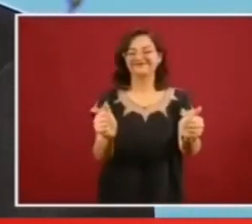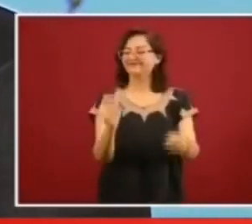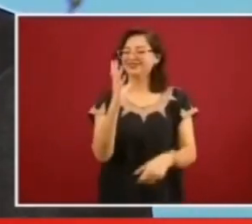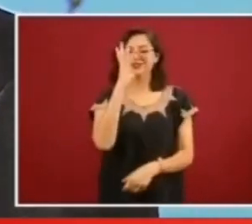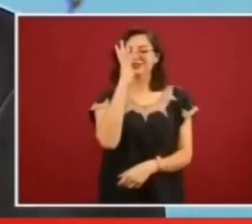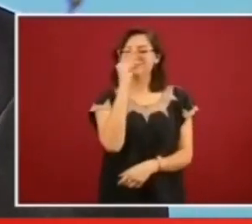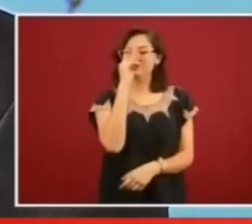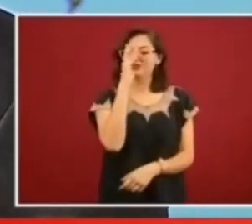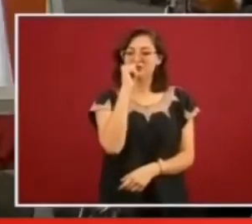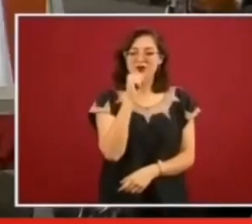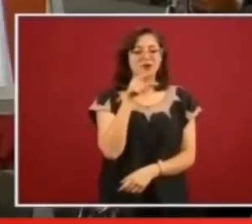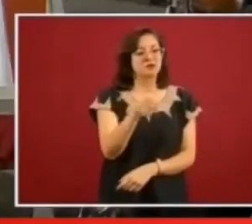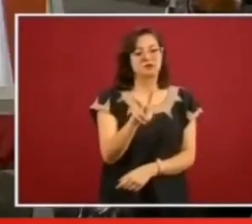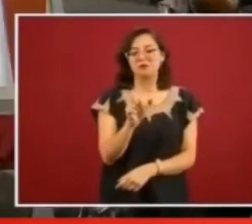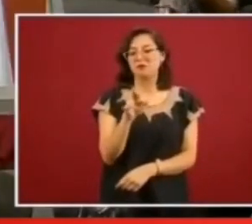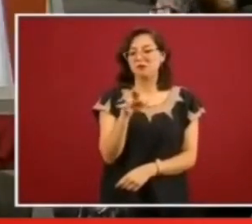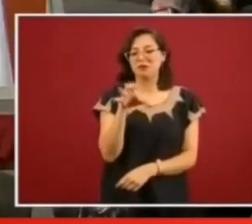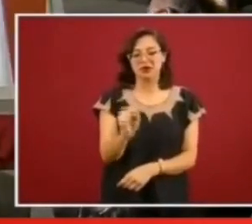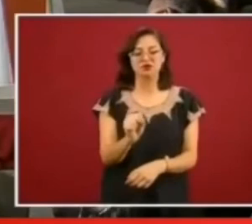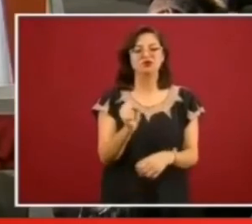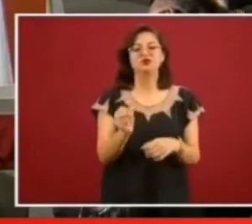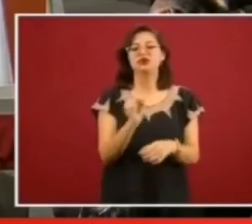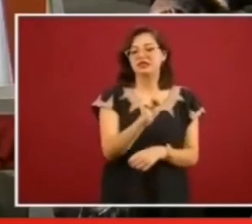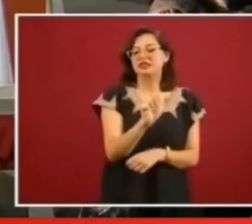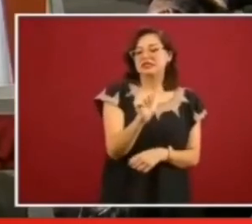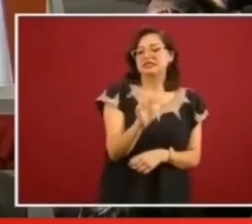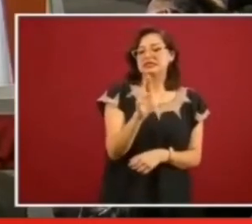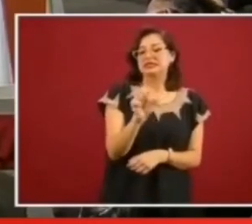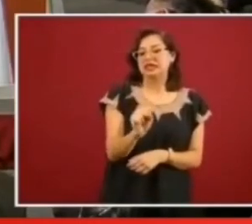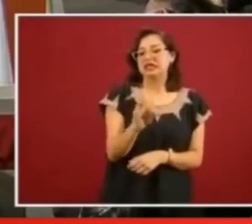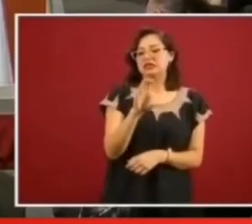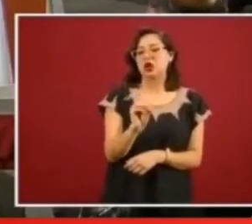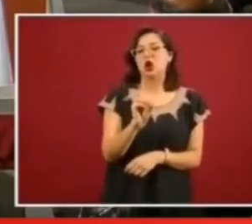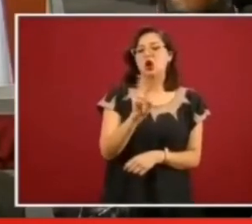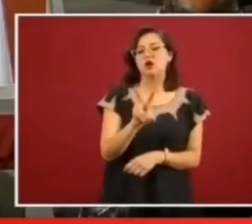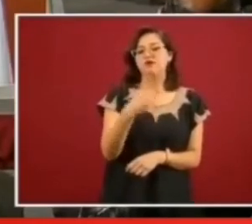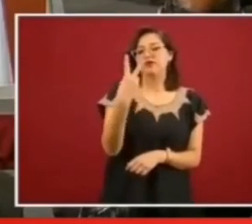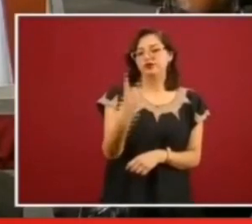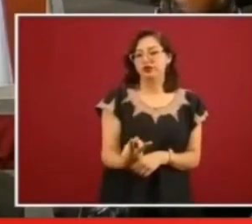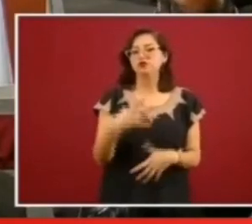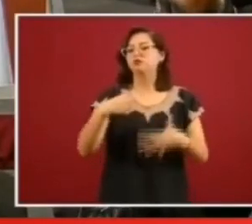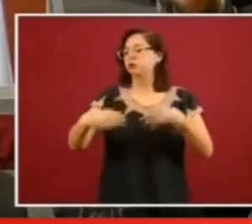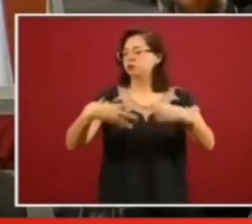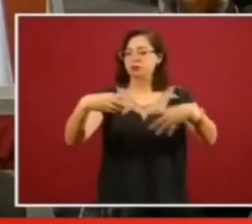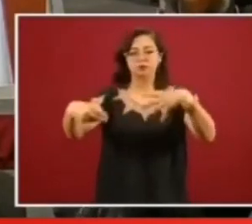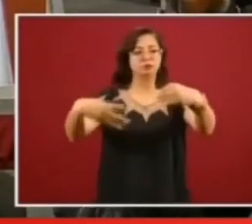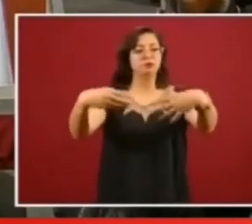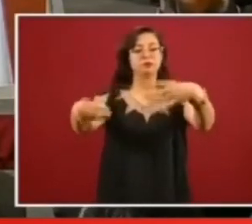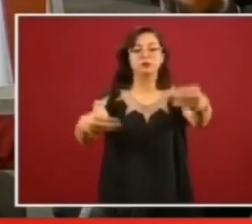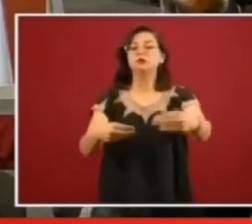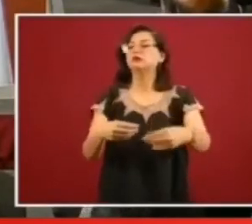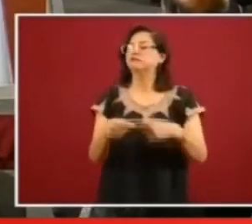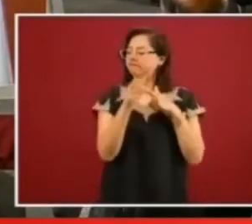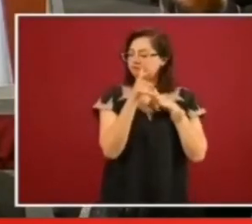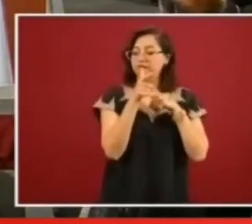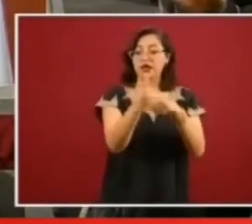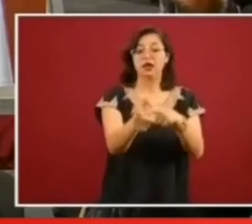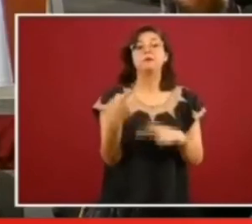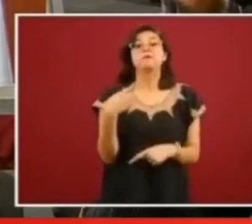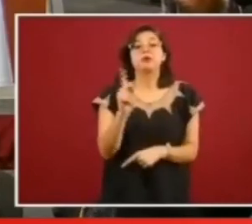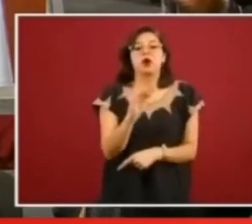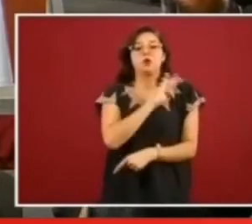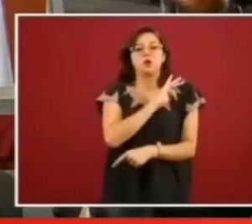tan transmisible como es el virus SARS-CoV-2. Lo que sí se puede hacer es más lenta la transmisión, y el propósito